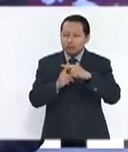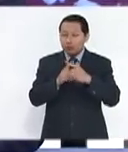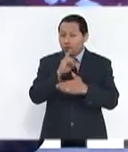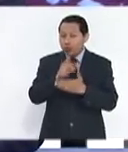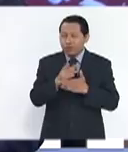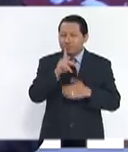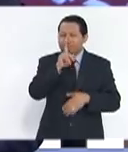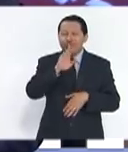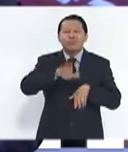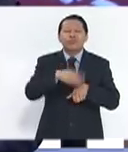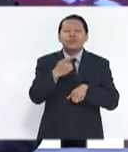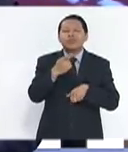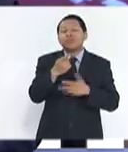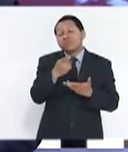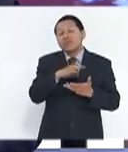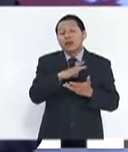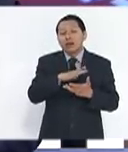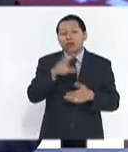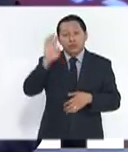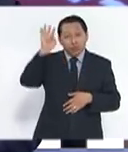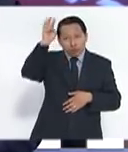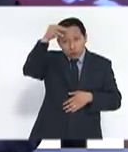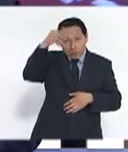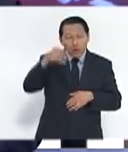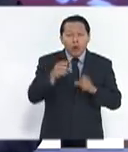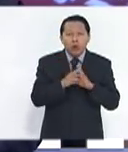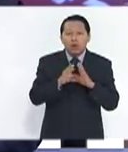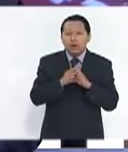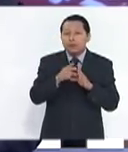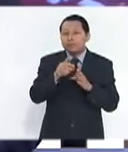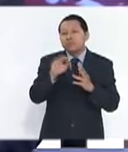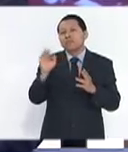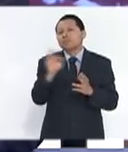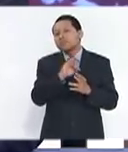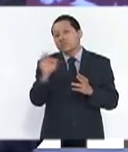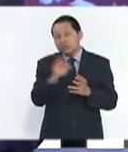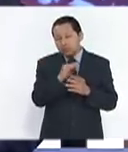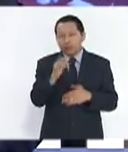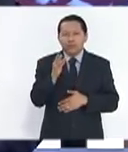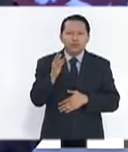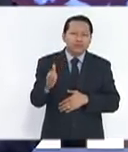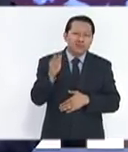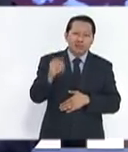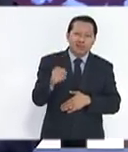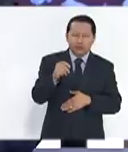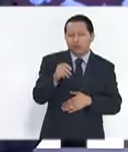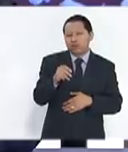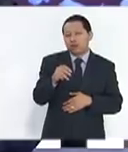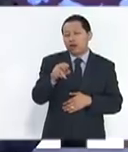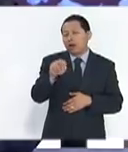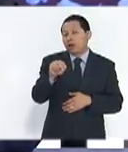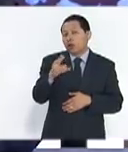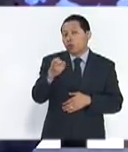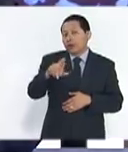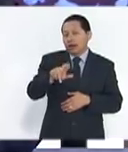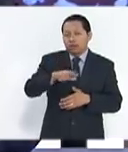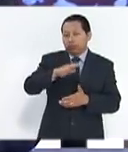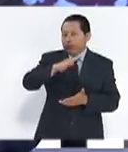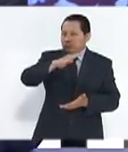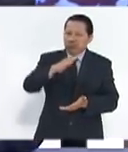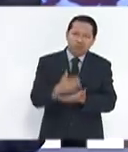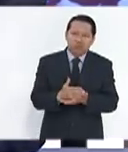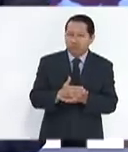porque si bien Donald Trump le pondrá la condición de desnuclearizar la península de